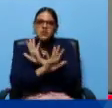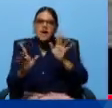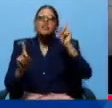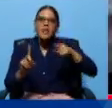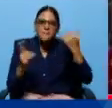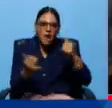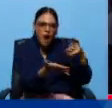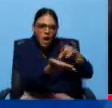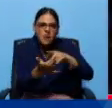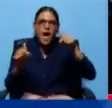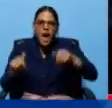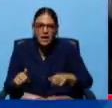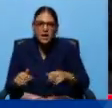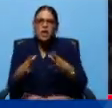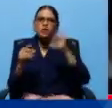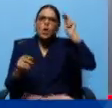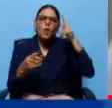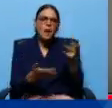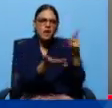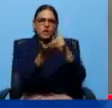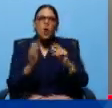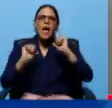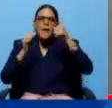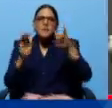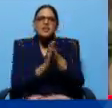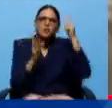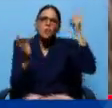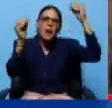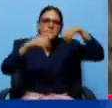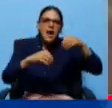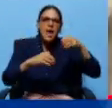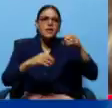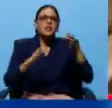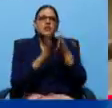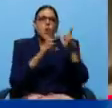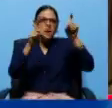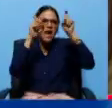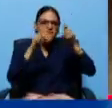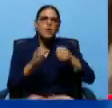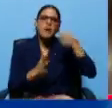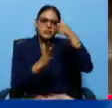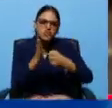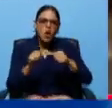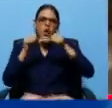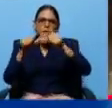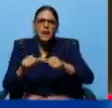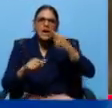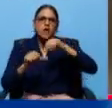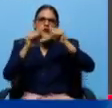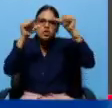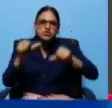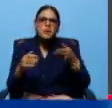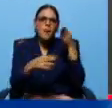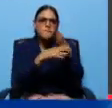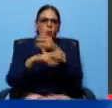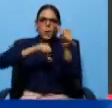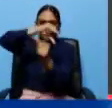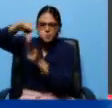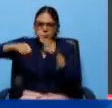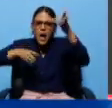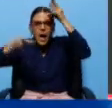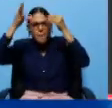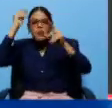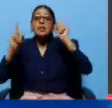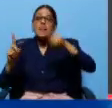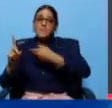estos maestros han entrado en un plan de formación de manera permanente, de manera sistemática. Luego,